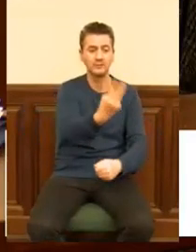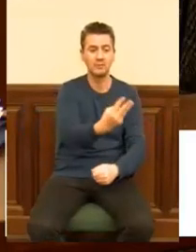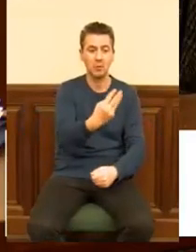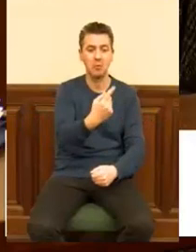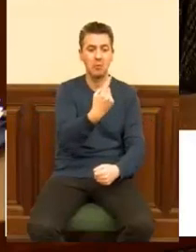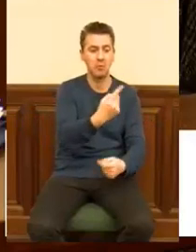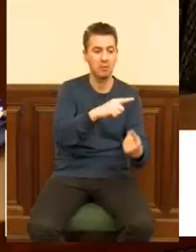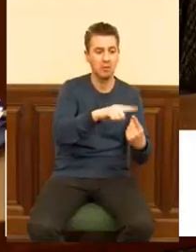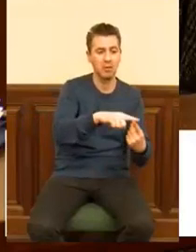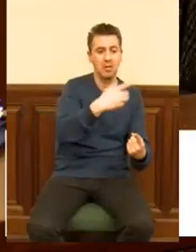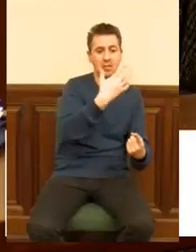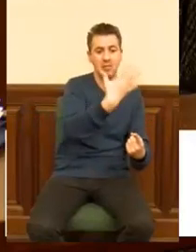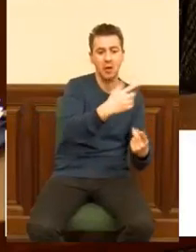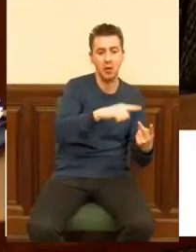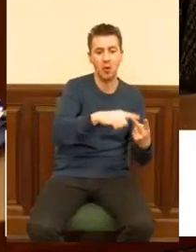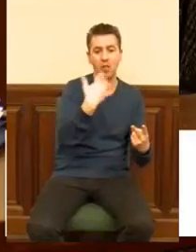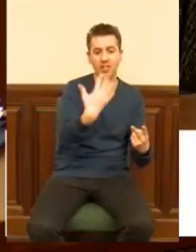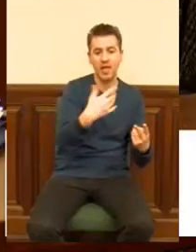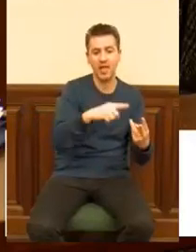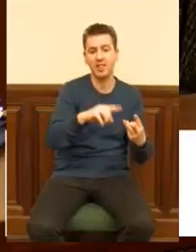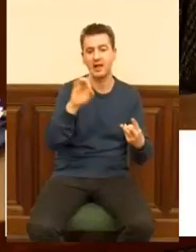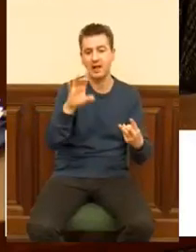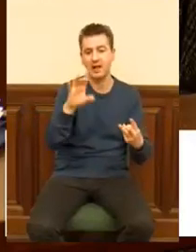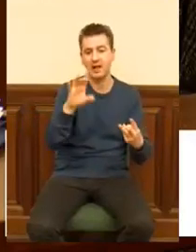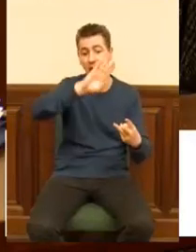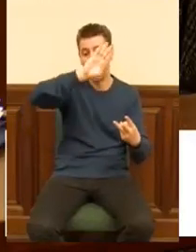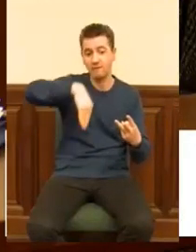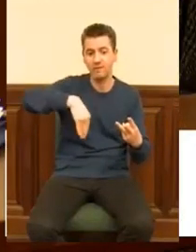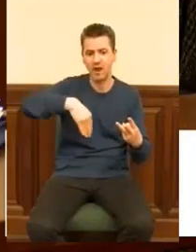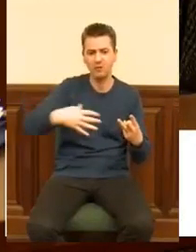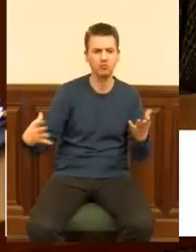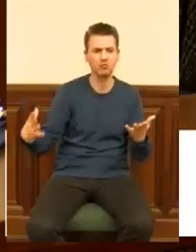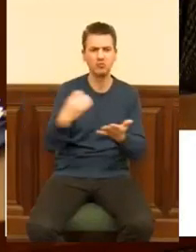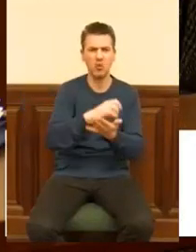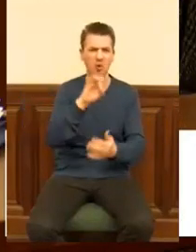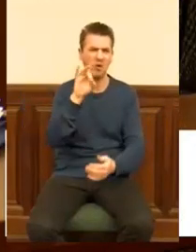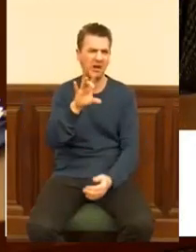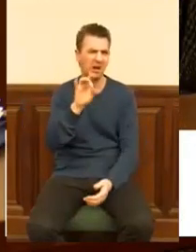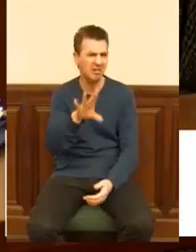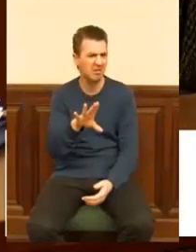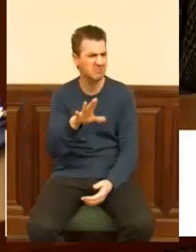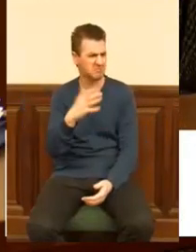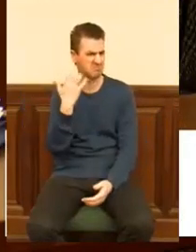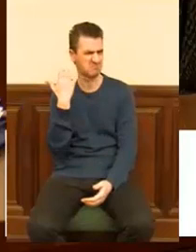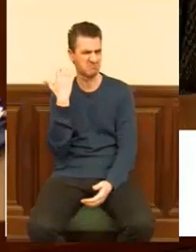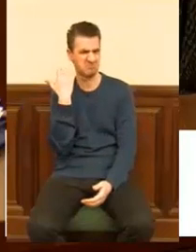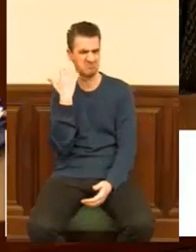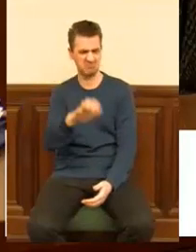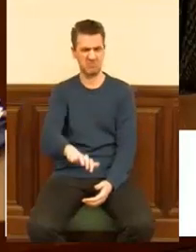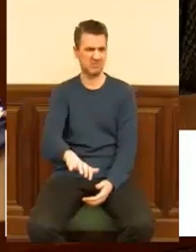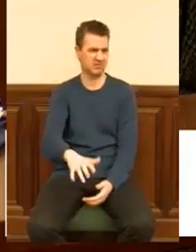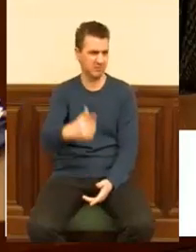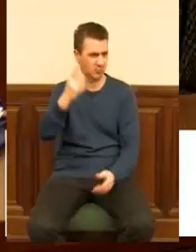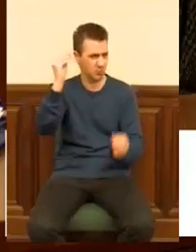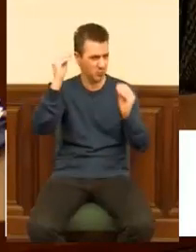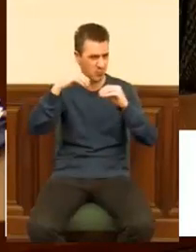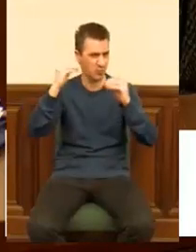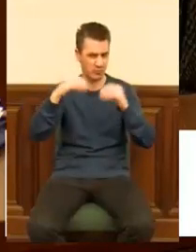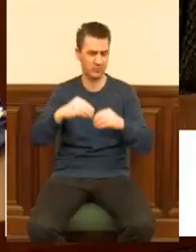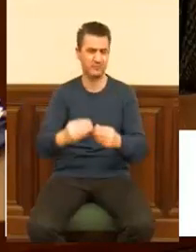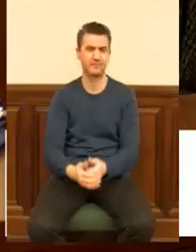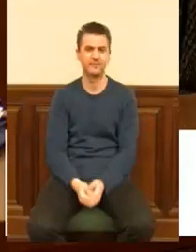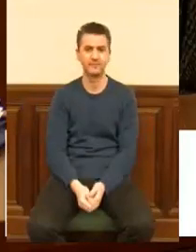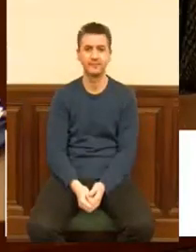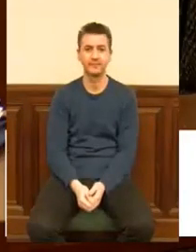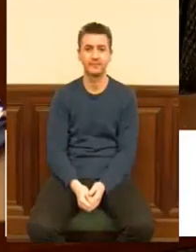otro 10 y otro 15, y te cobran los 3 a 15 euros. Pues esto no tiene ningún sentido más que, bueno,